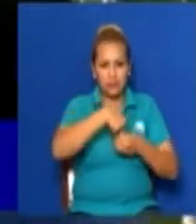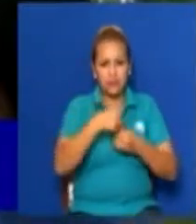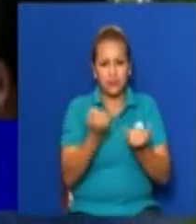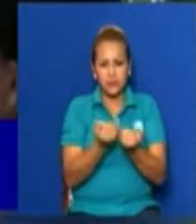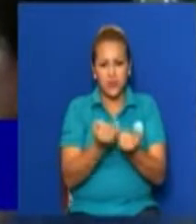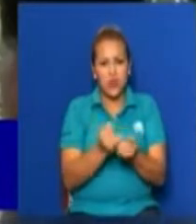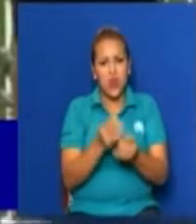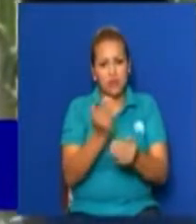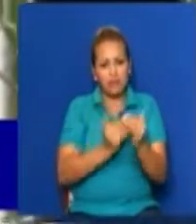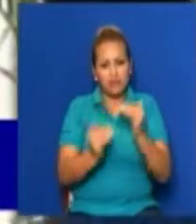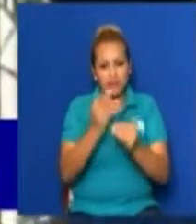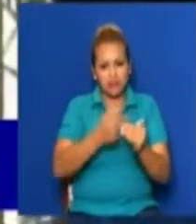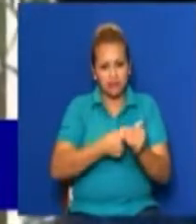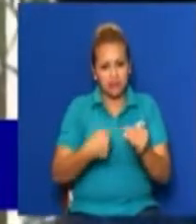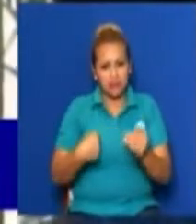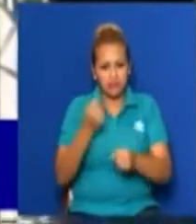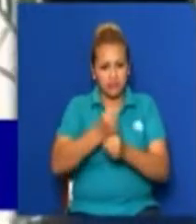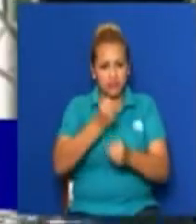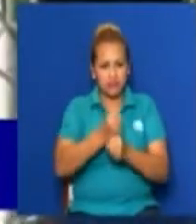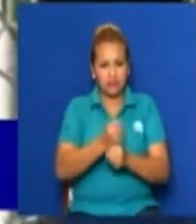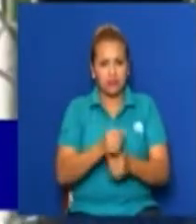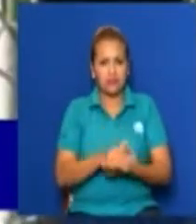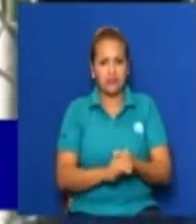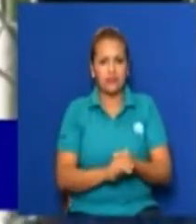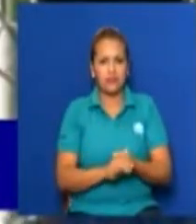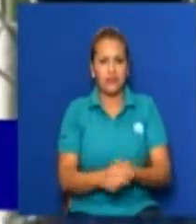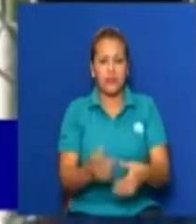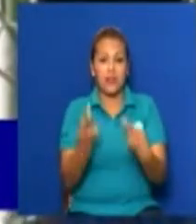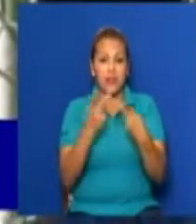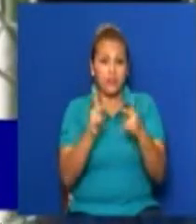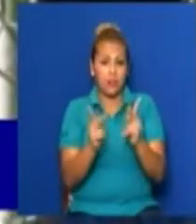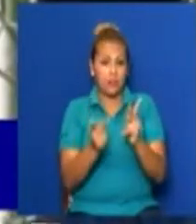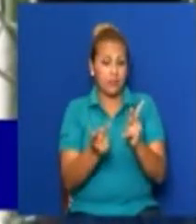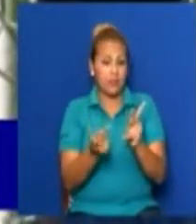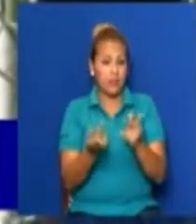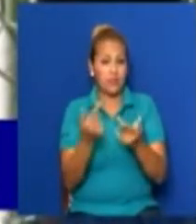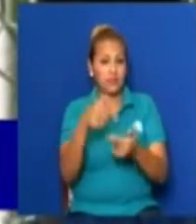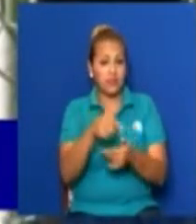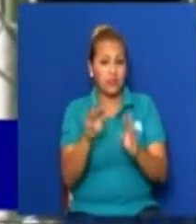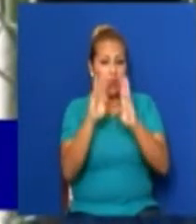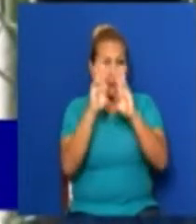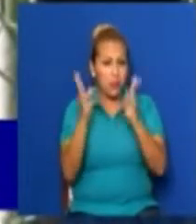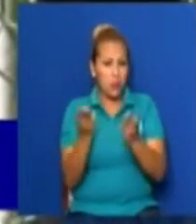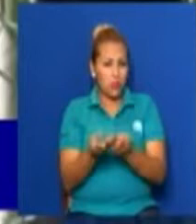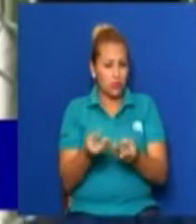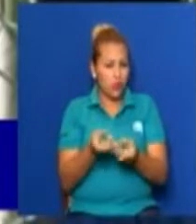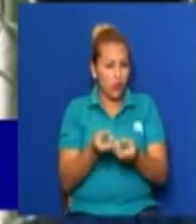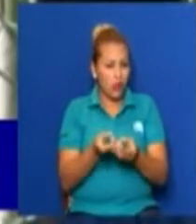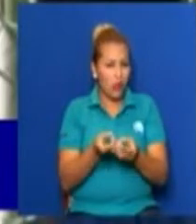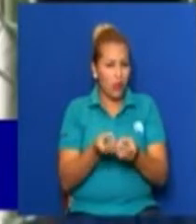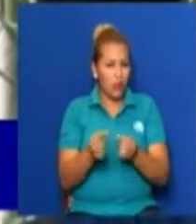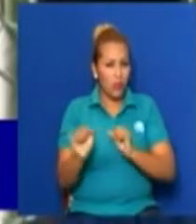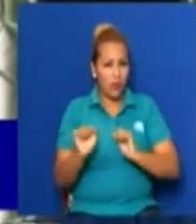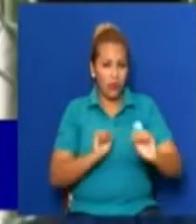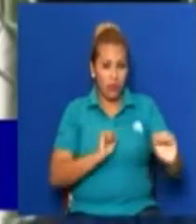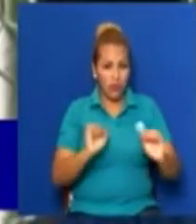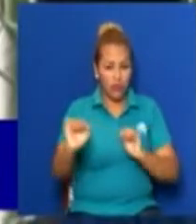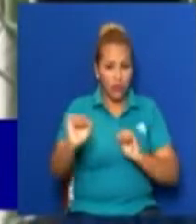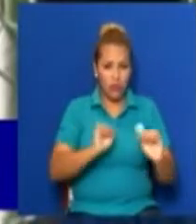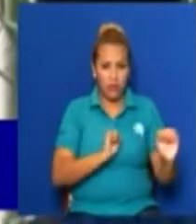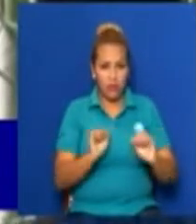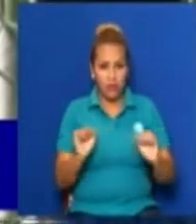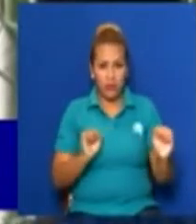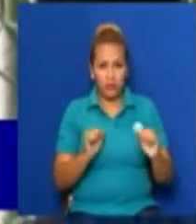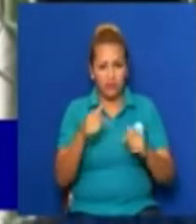productivos. Pero resulta de que la dinámica del mundo está intacta y eso la lleva a una serie de